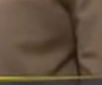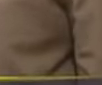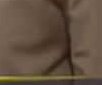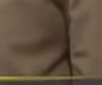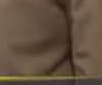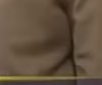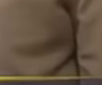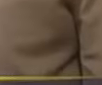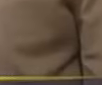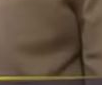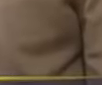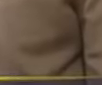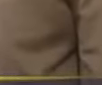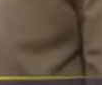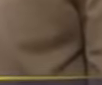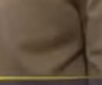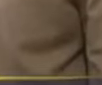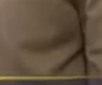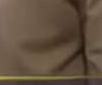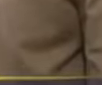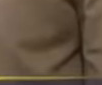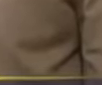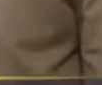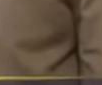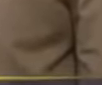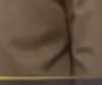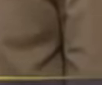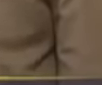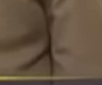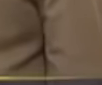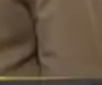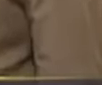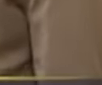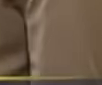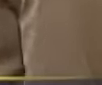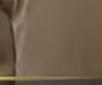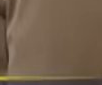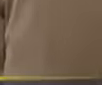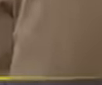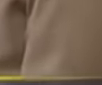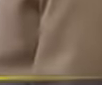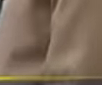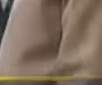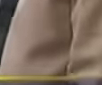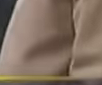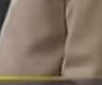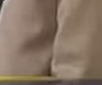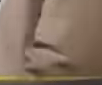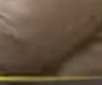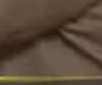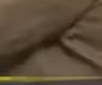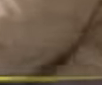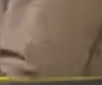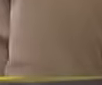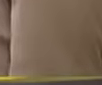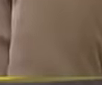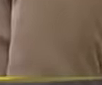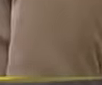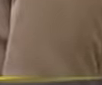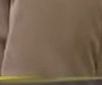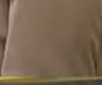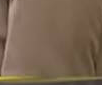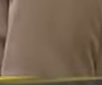estado Barinas. Todos están acá presentes en el Palacio de Miraflores. Es el recibimiento que le hace el jefe de Estado